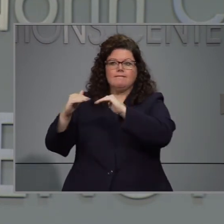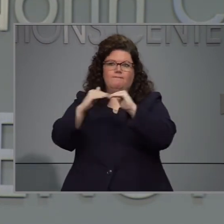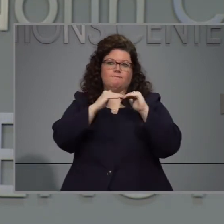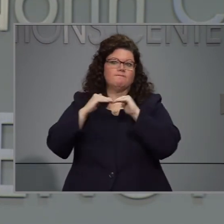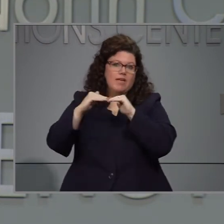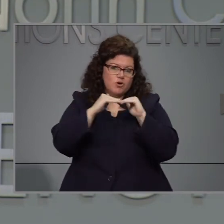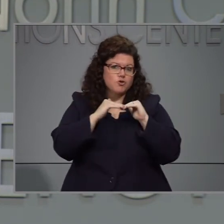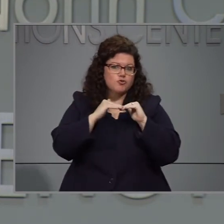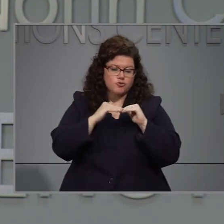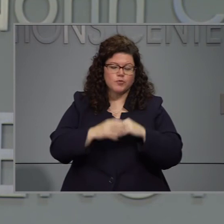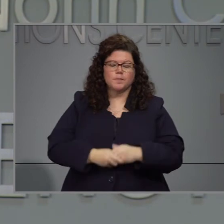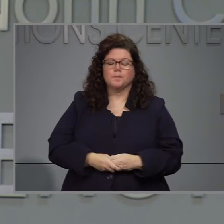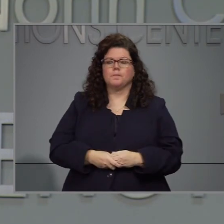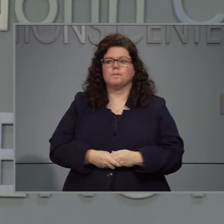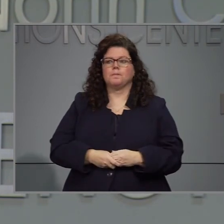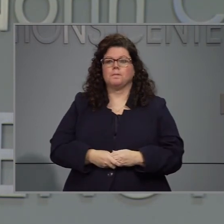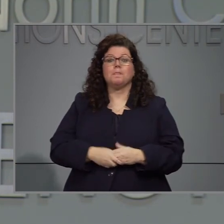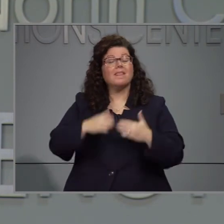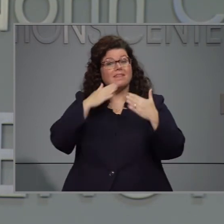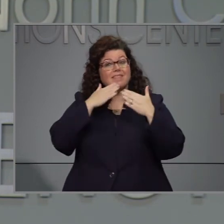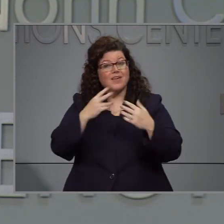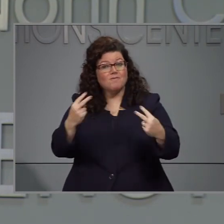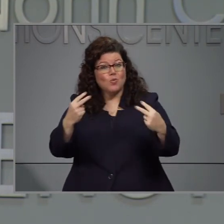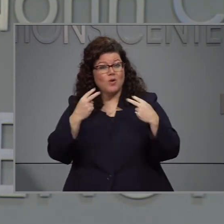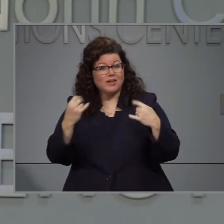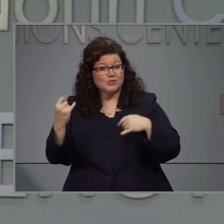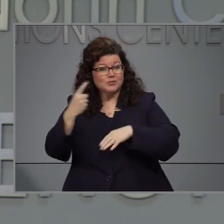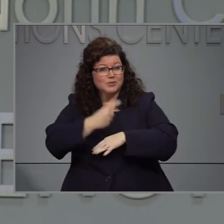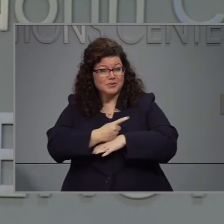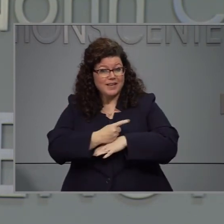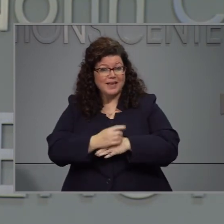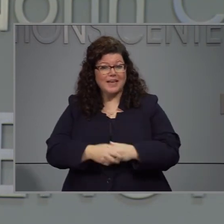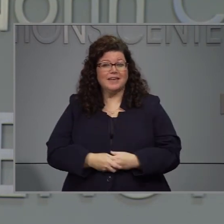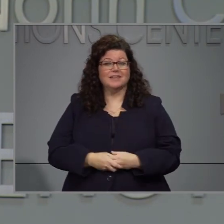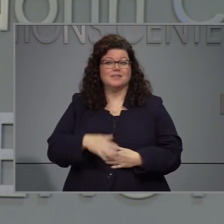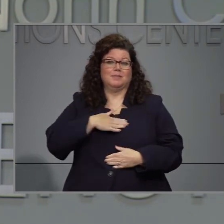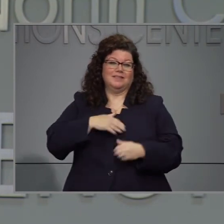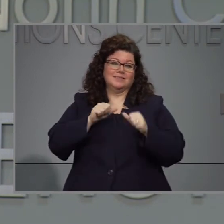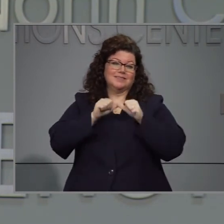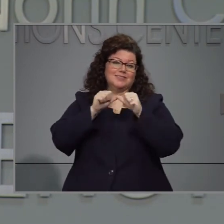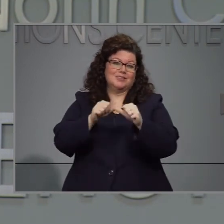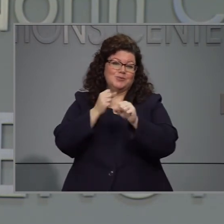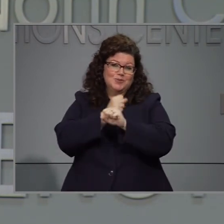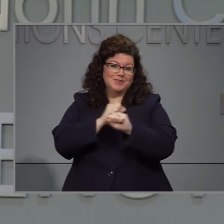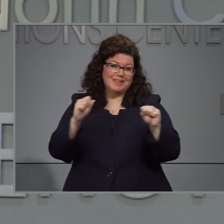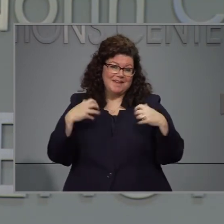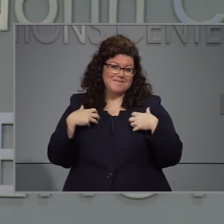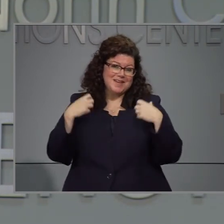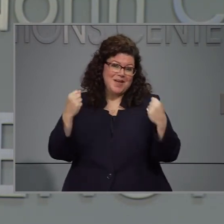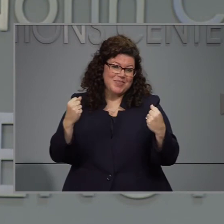que el trabajo que estamos haciendo sea justo. Gracias por su atención el día de hoy.